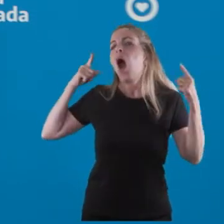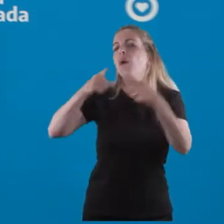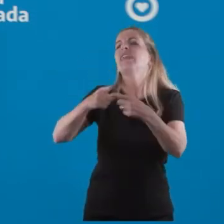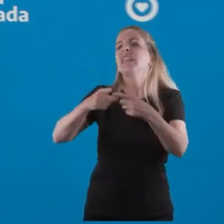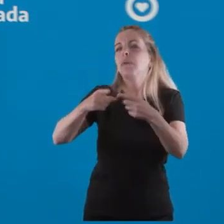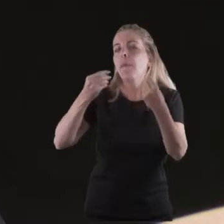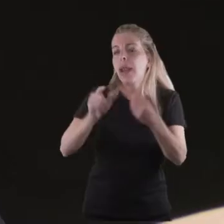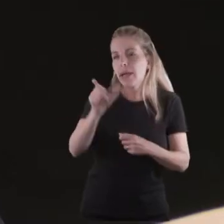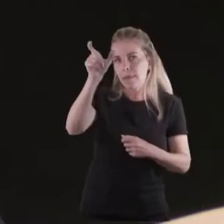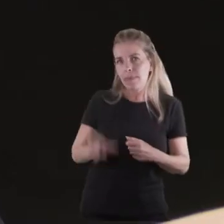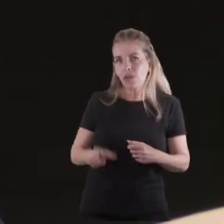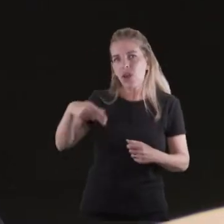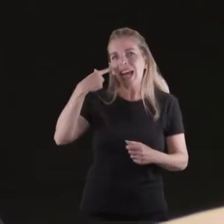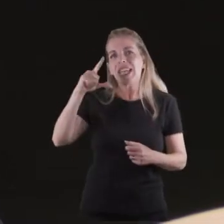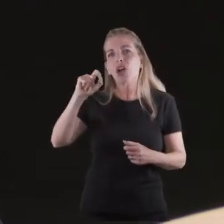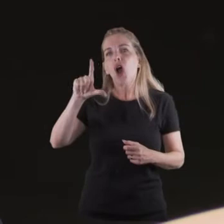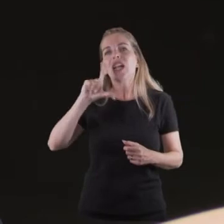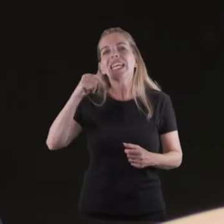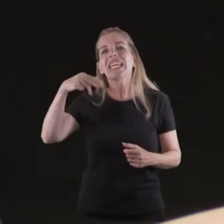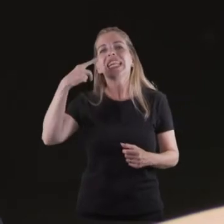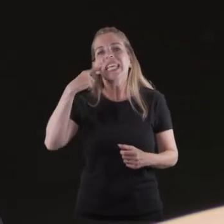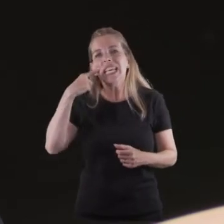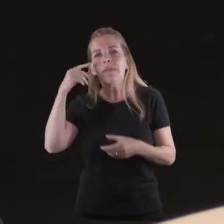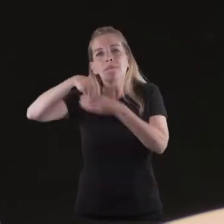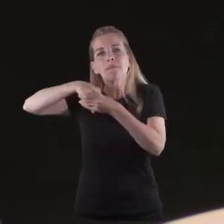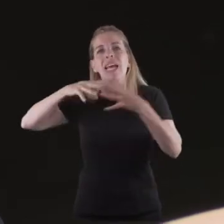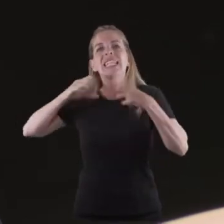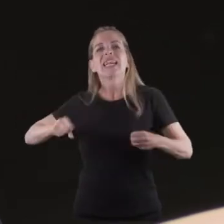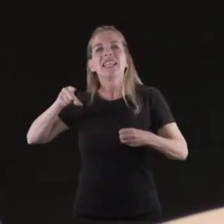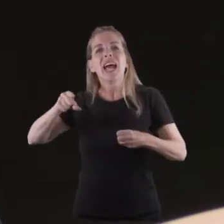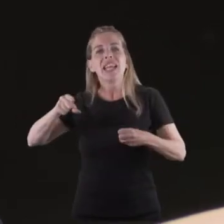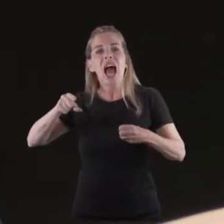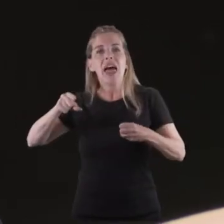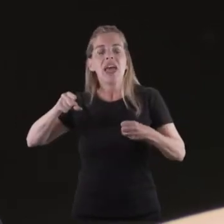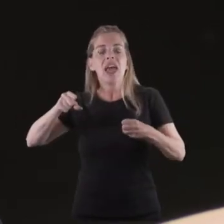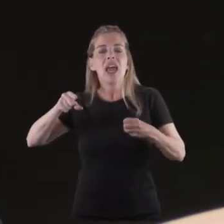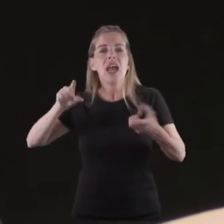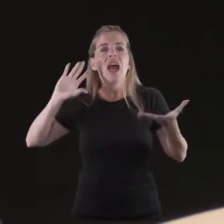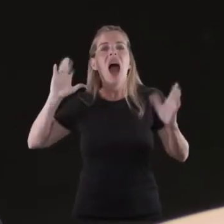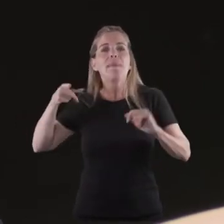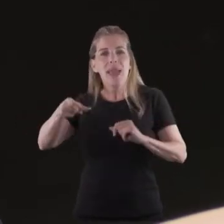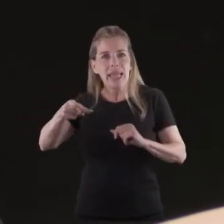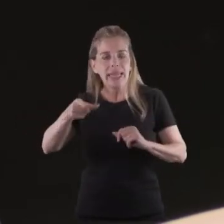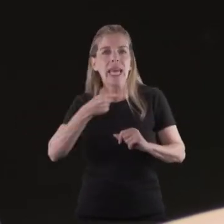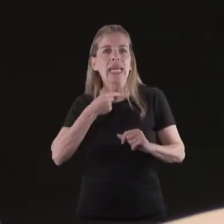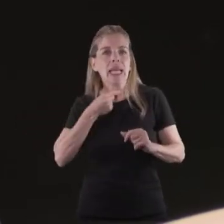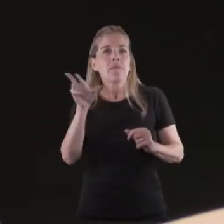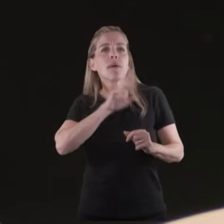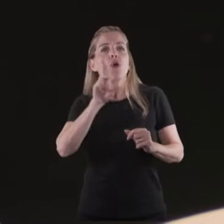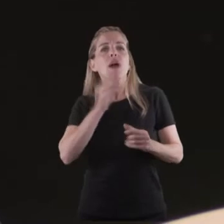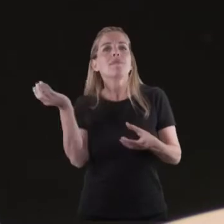secretaría de ambiente si tiene que ver con incorporar más mujeres al gabinete si tiene si se va a redefinir